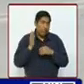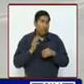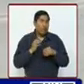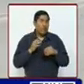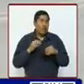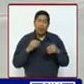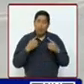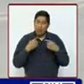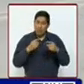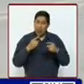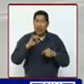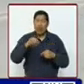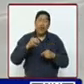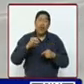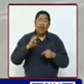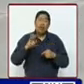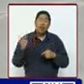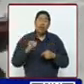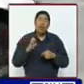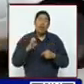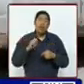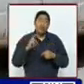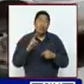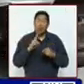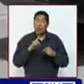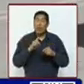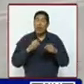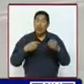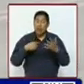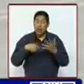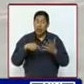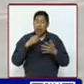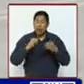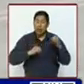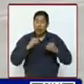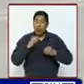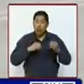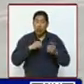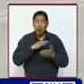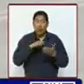en la diagonal Jaime Mendoza, entre Oruro y la capital del país.